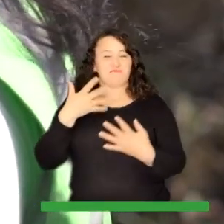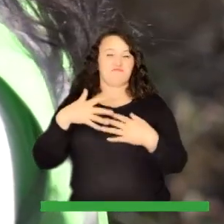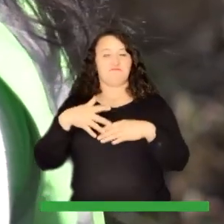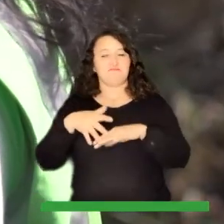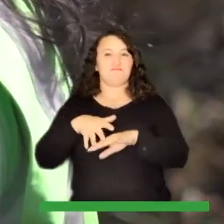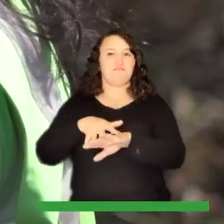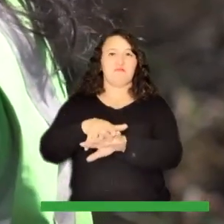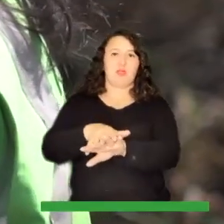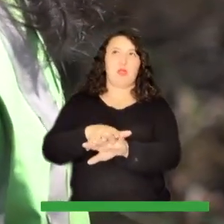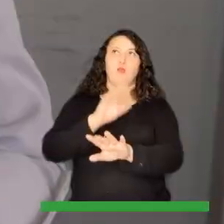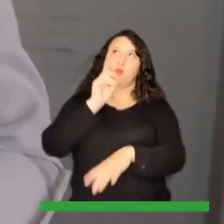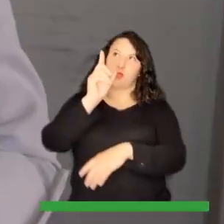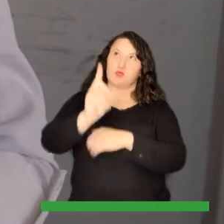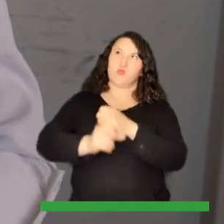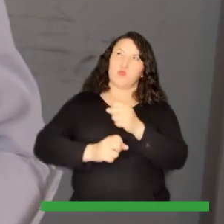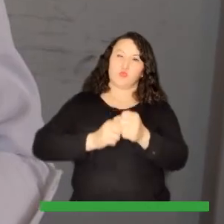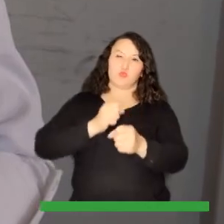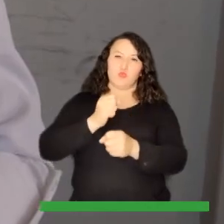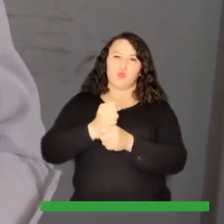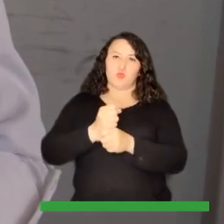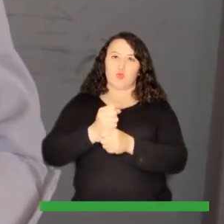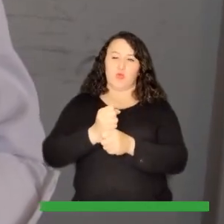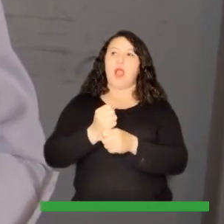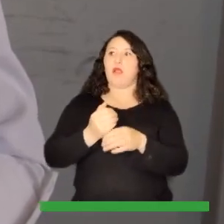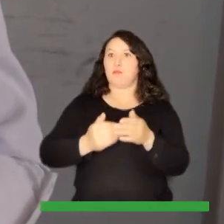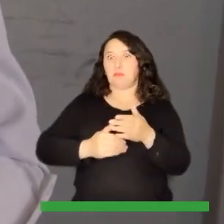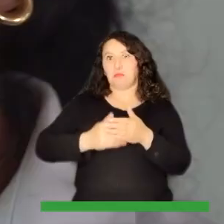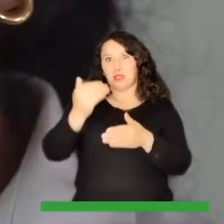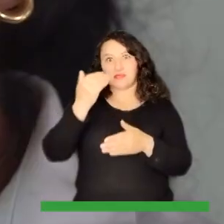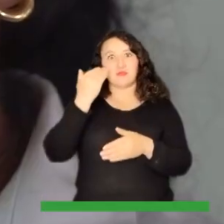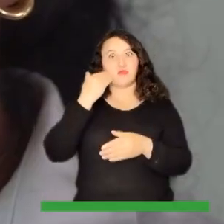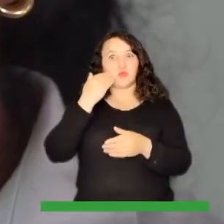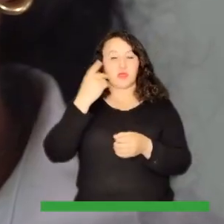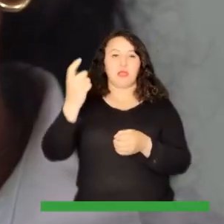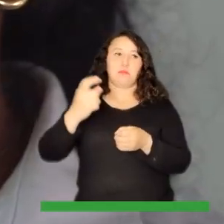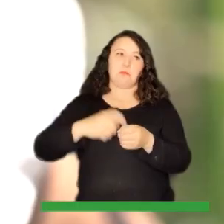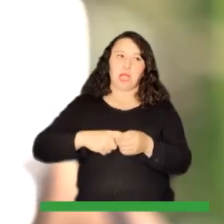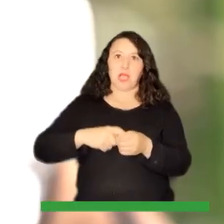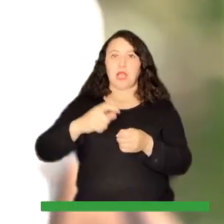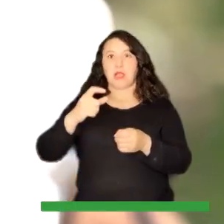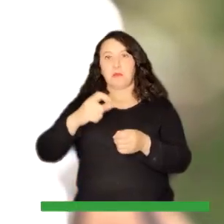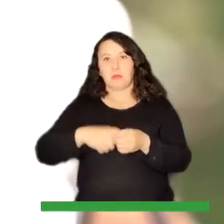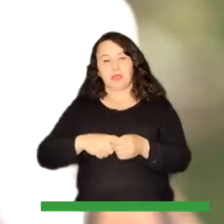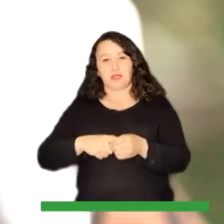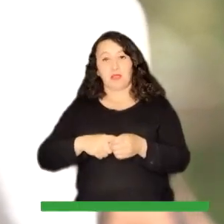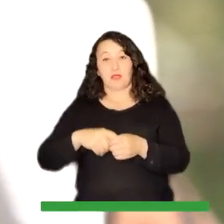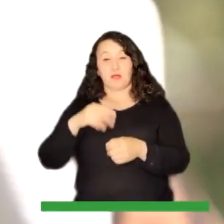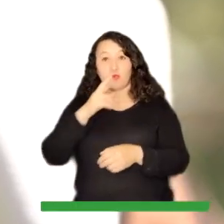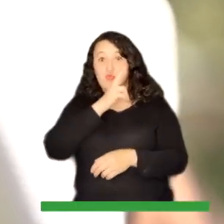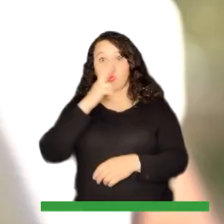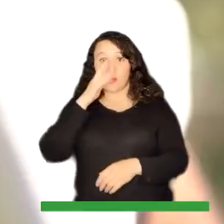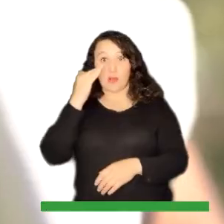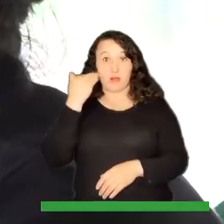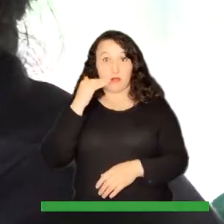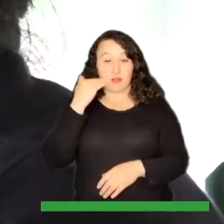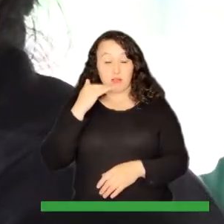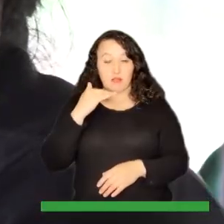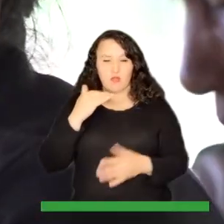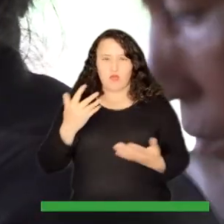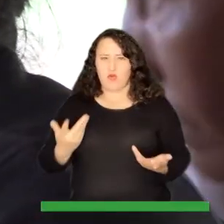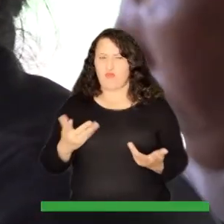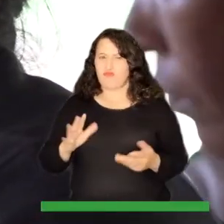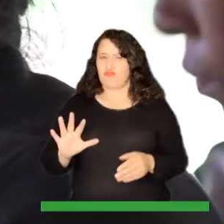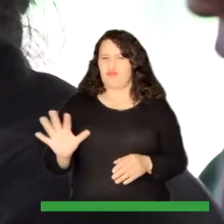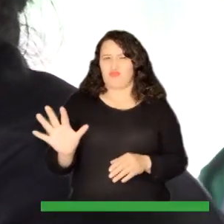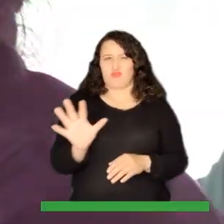ingresé, como al año, ya empezaron a contratar más personal, mujeres. La mujer rural, aquí